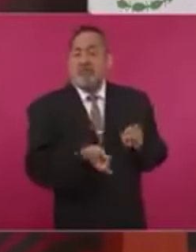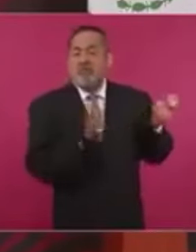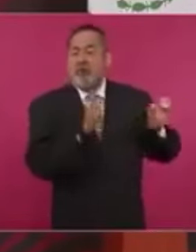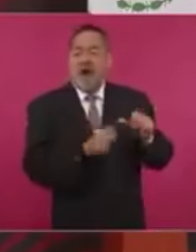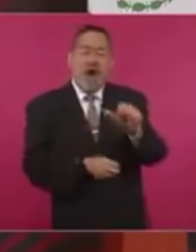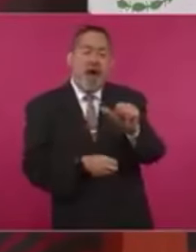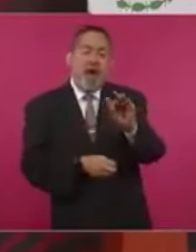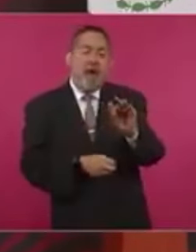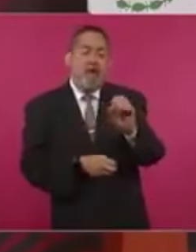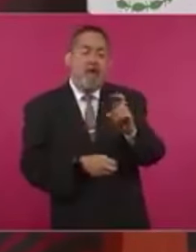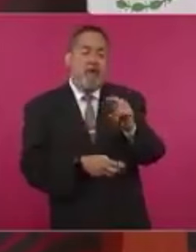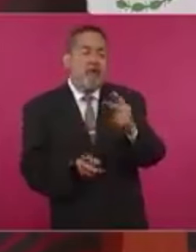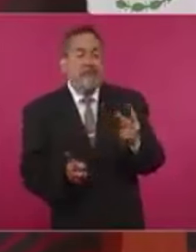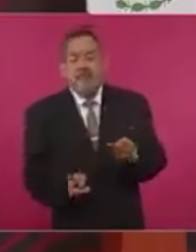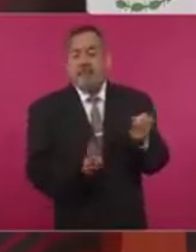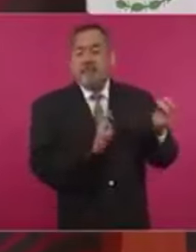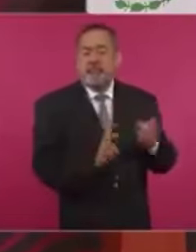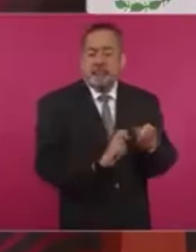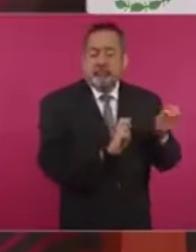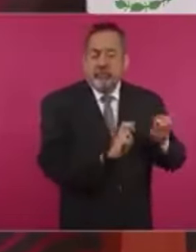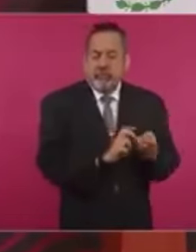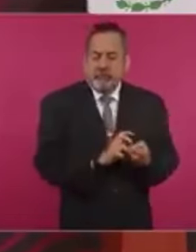las Afores.